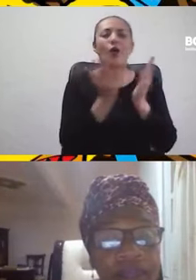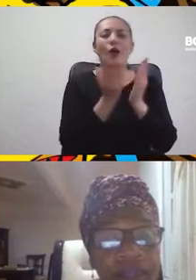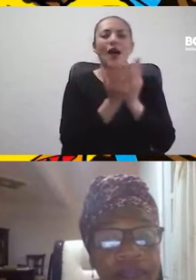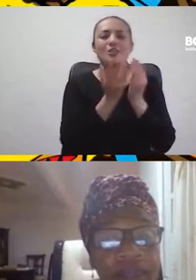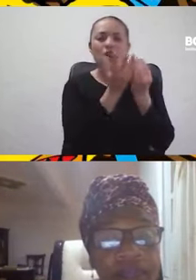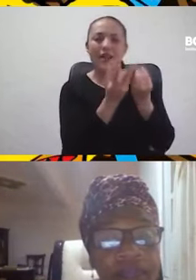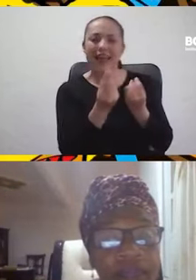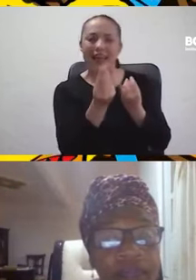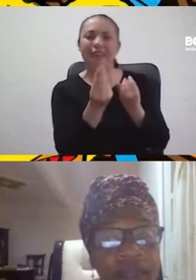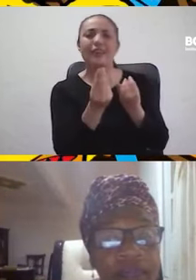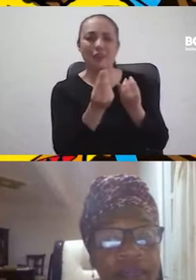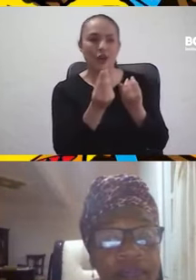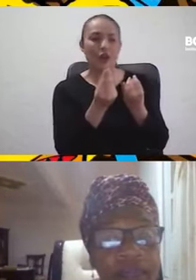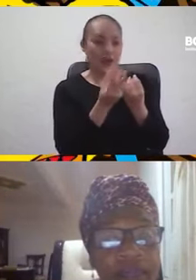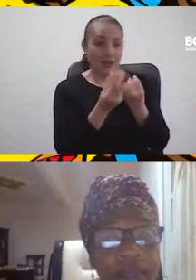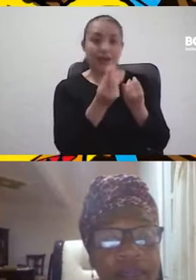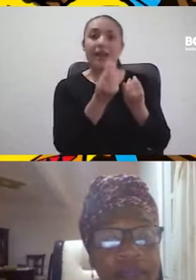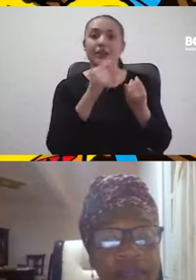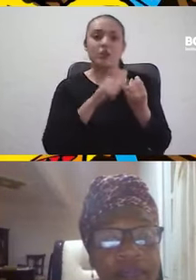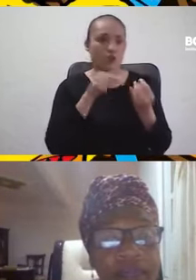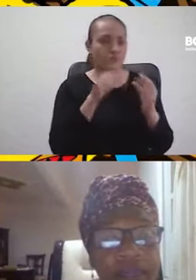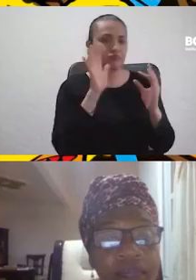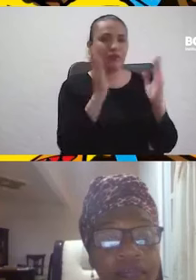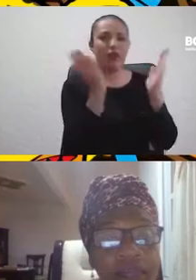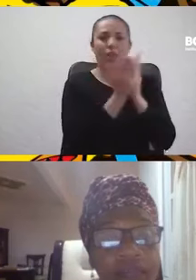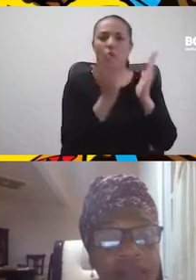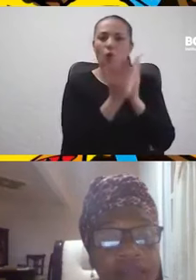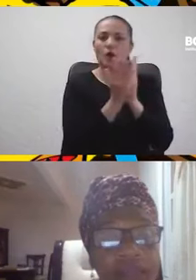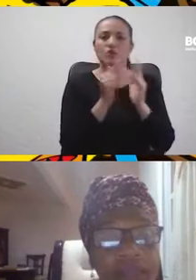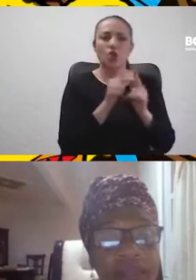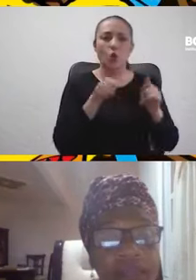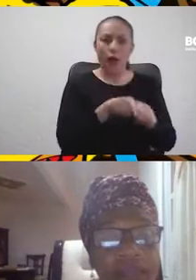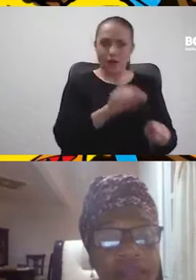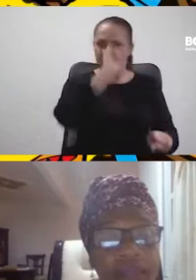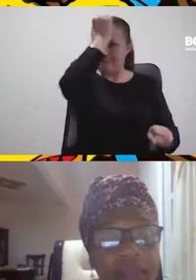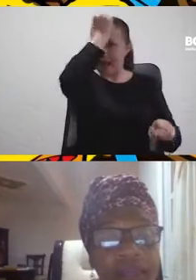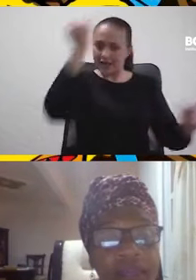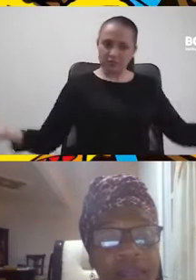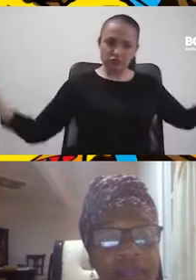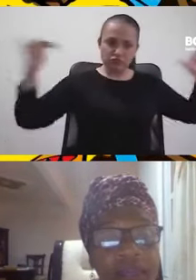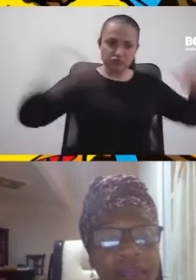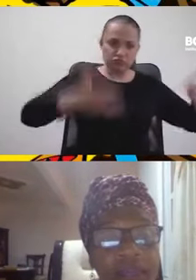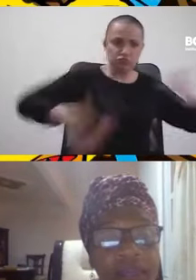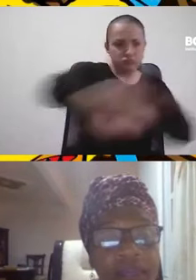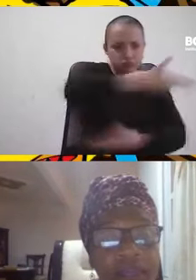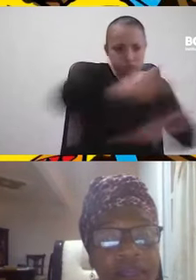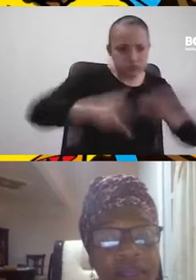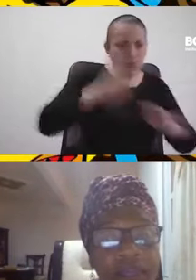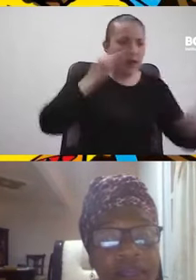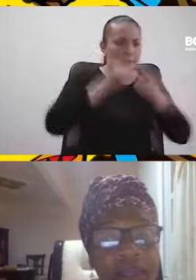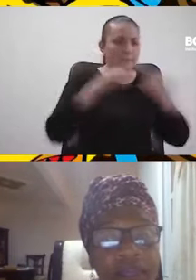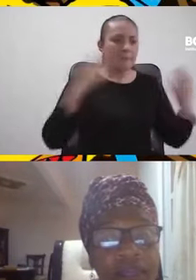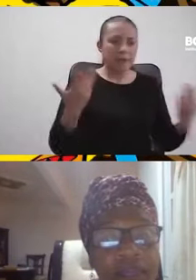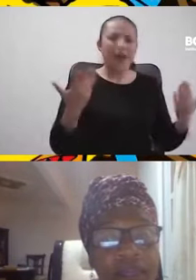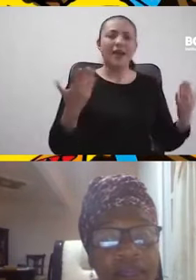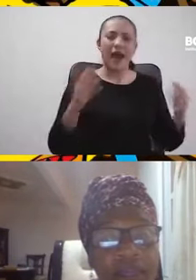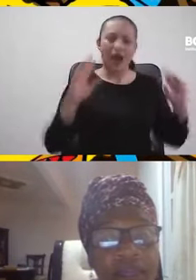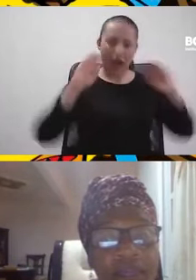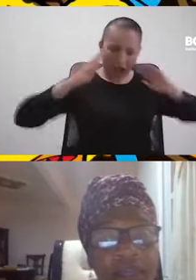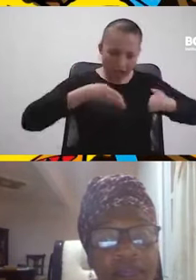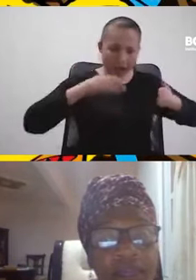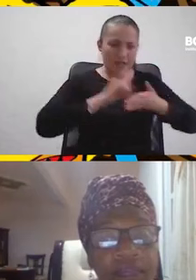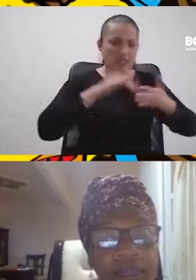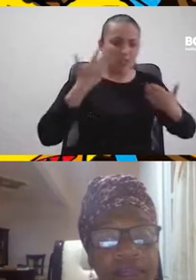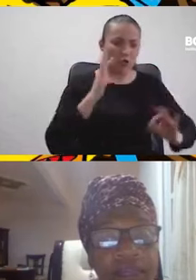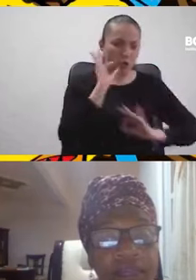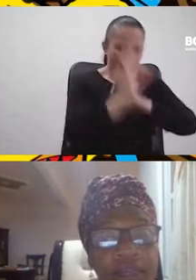centro para que nos encontremos, para la conservación, preservación, potenciación